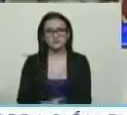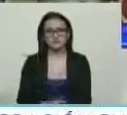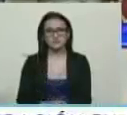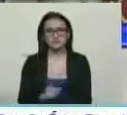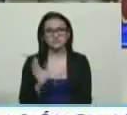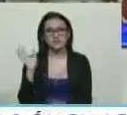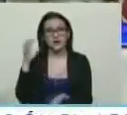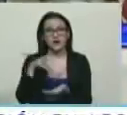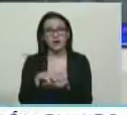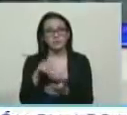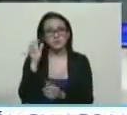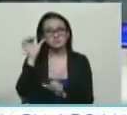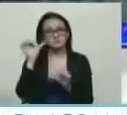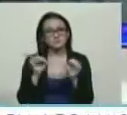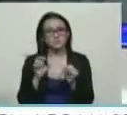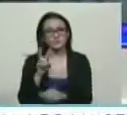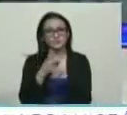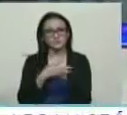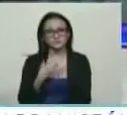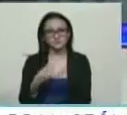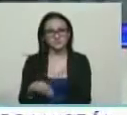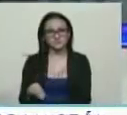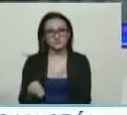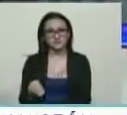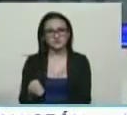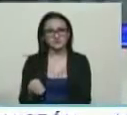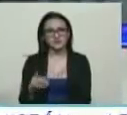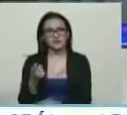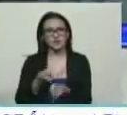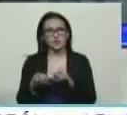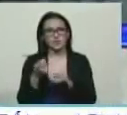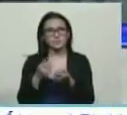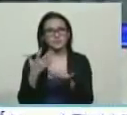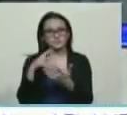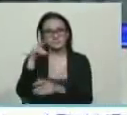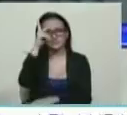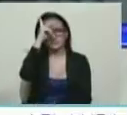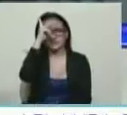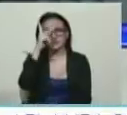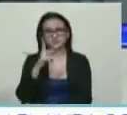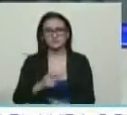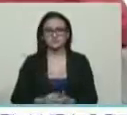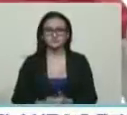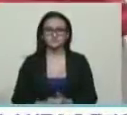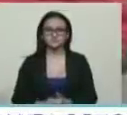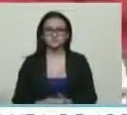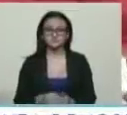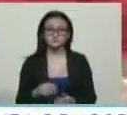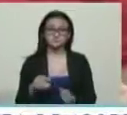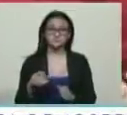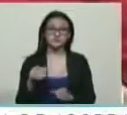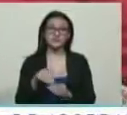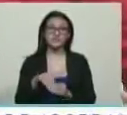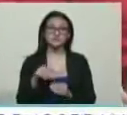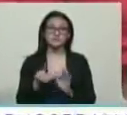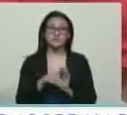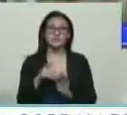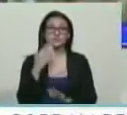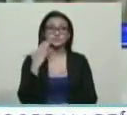Allá escuchamos palabras del vicepresidente de Sectorial de Economía, Tarek El Aissami, ejerciendo su derecho al sufragio.